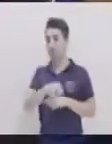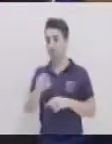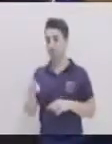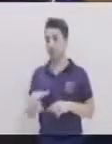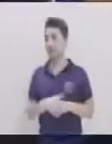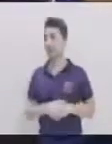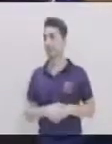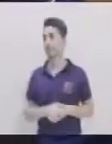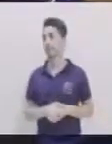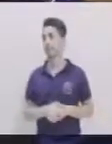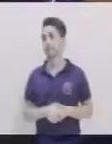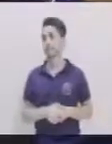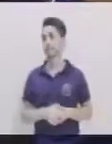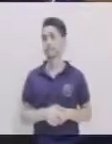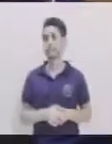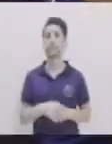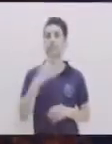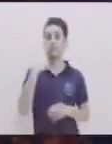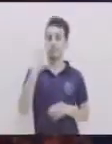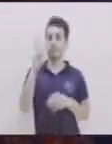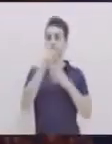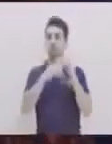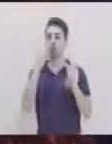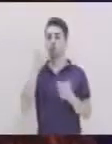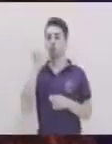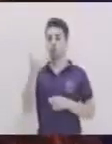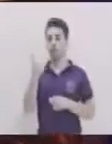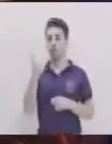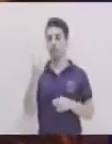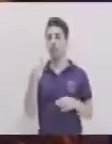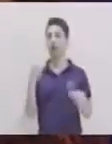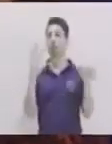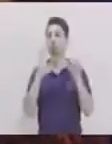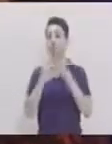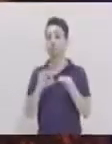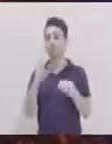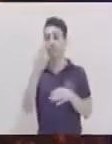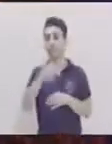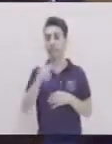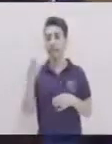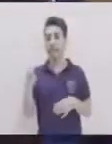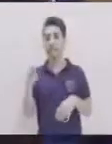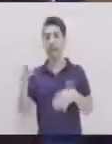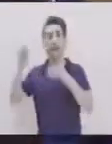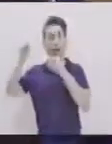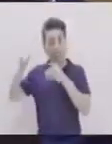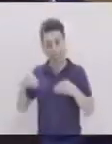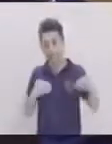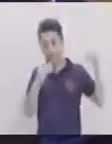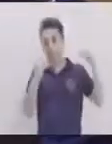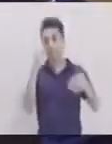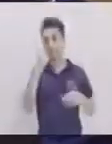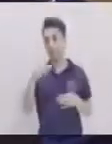que la palabra Sofía rima con sandía.